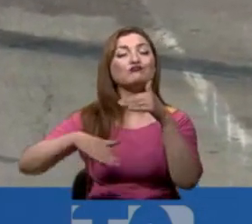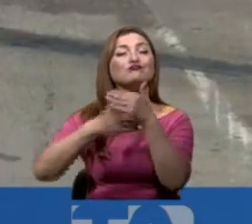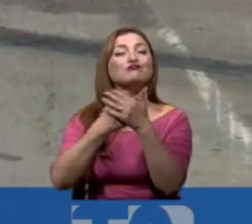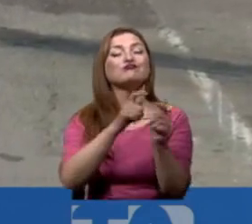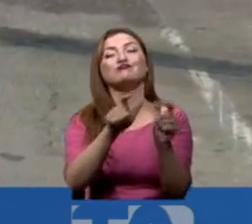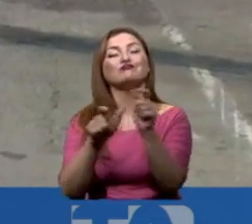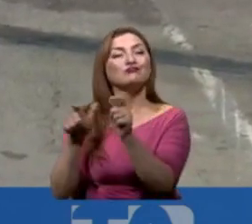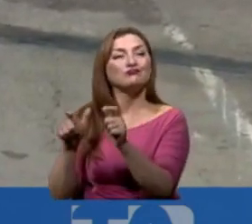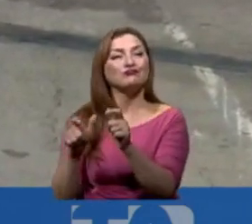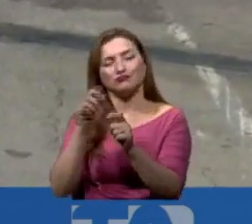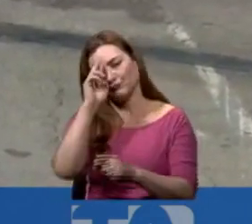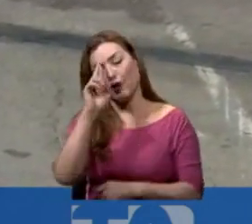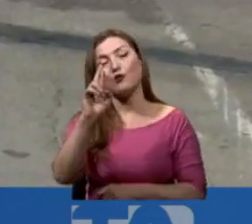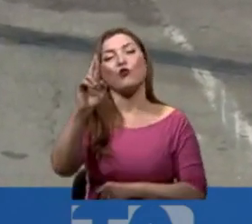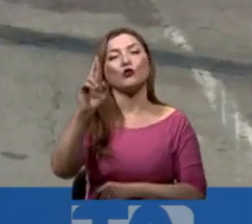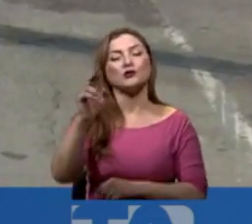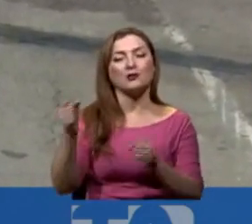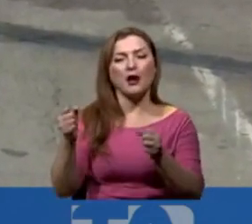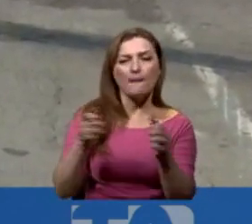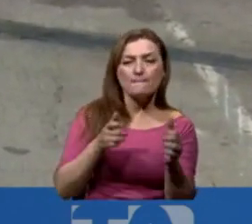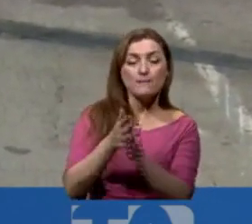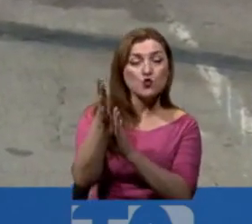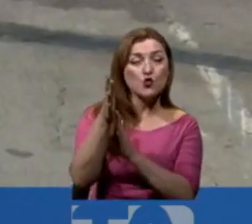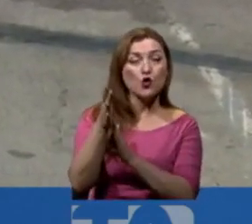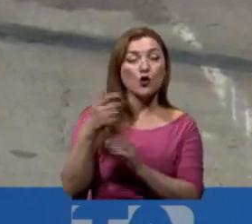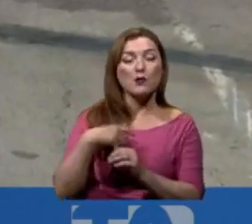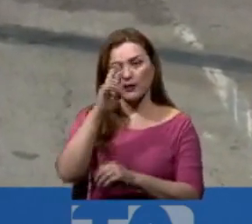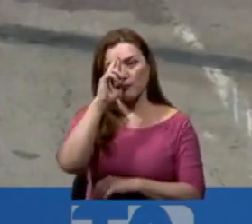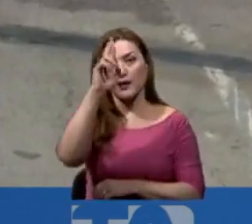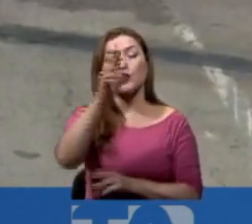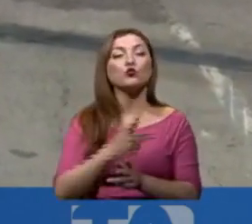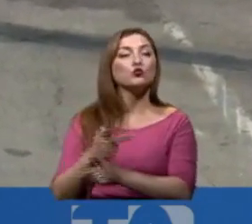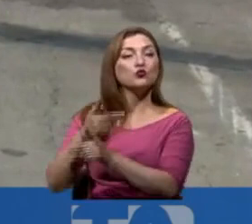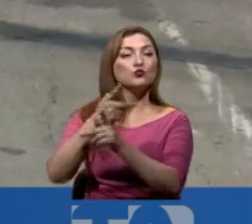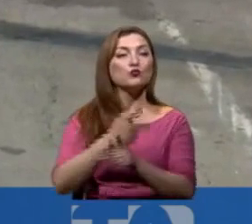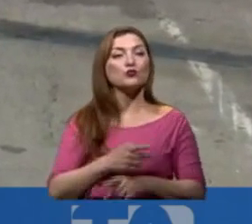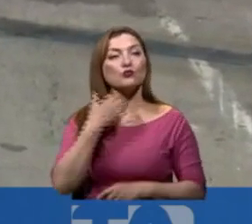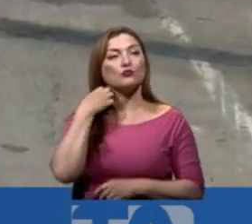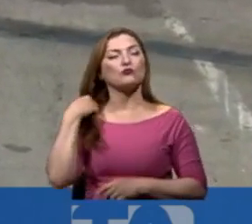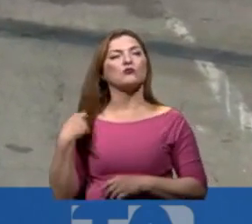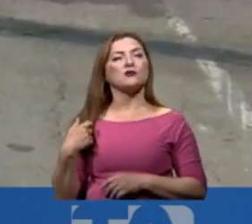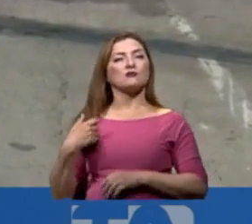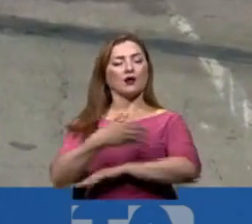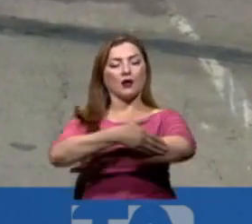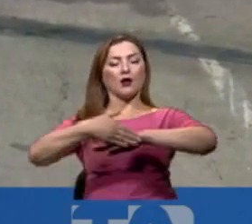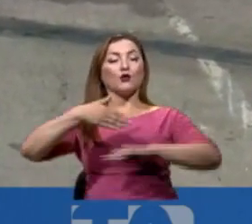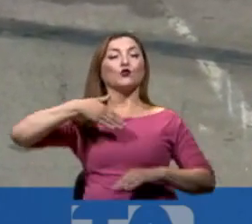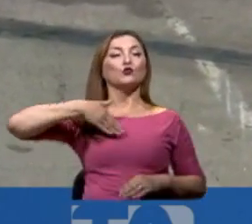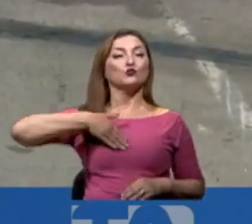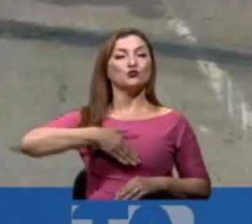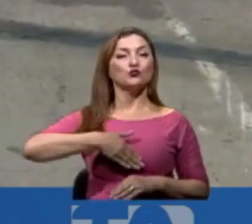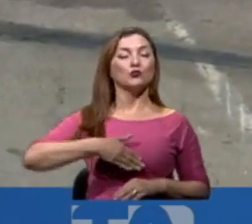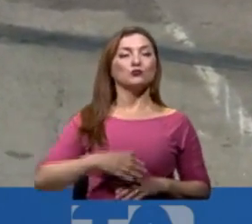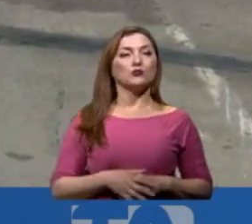los ciudadanos, a respetar los límites de velocidad y a tener muchísimo cuidado en toda la avenida Simón Bolívar. Ya no hay